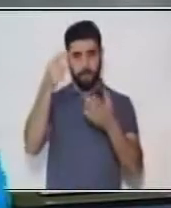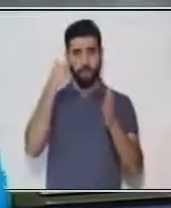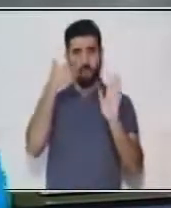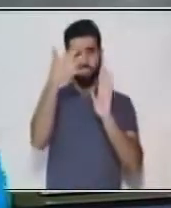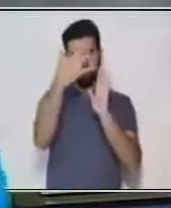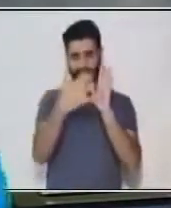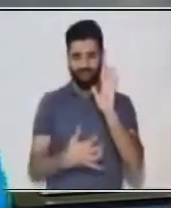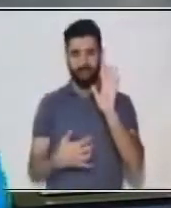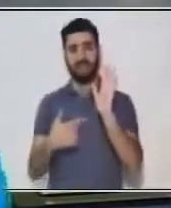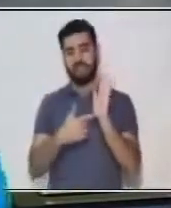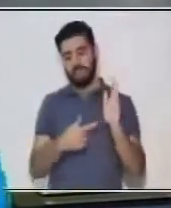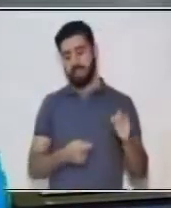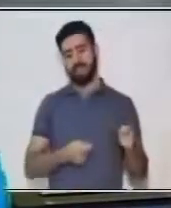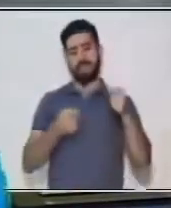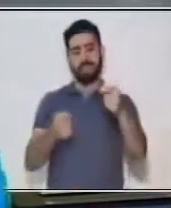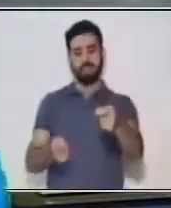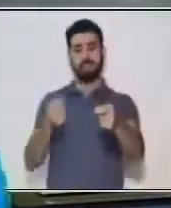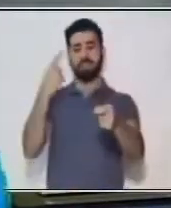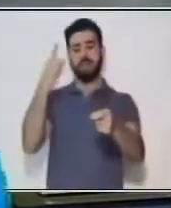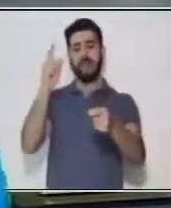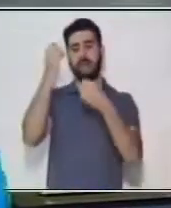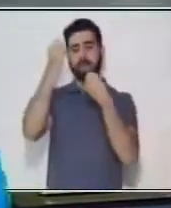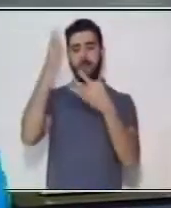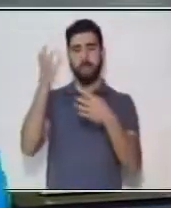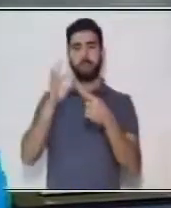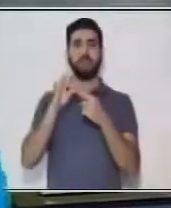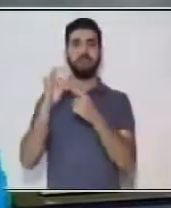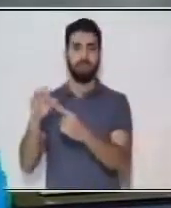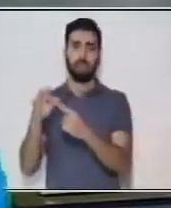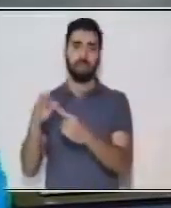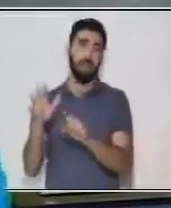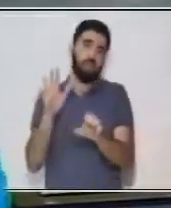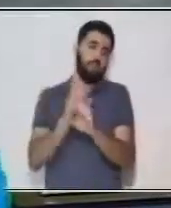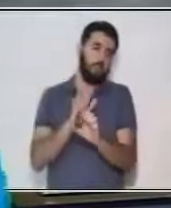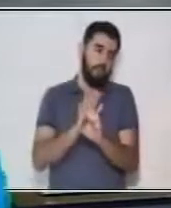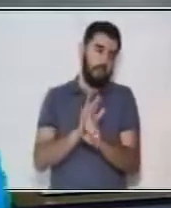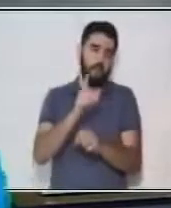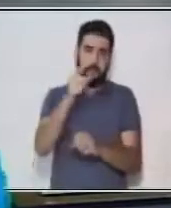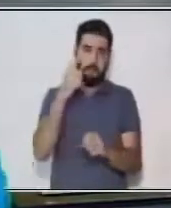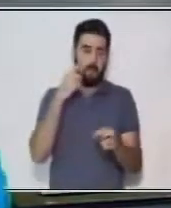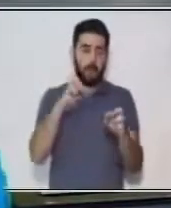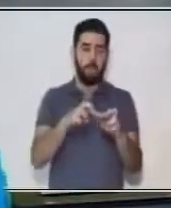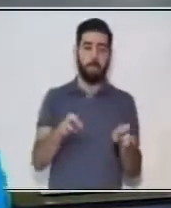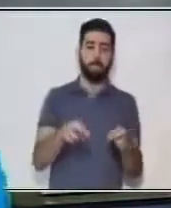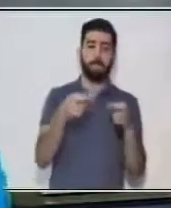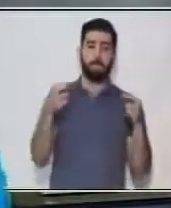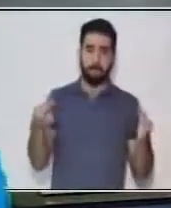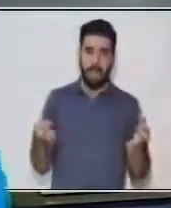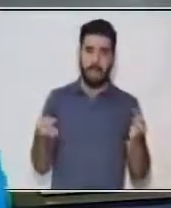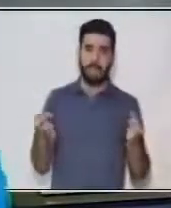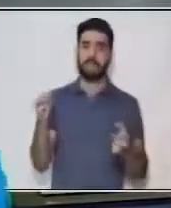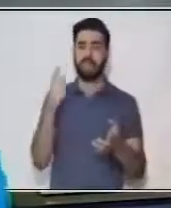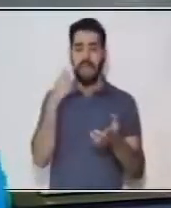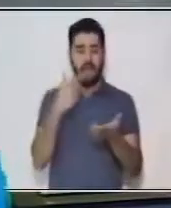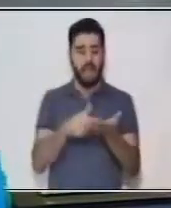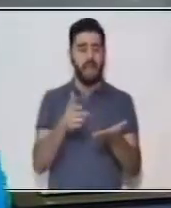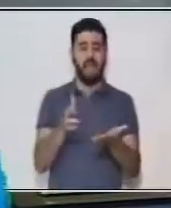narraciones informativas. Algunos ejemplos de los artículos de una revista, un periódico o una